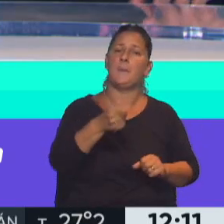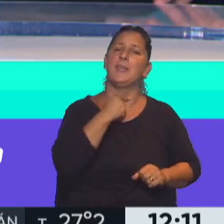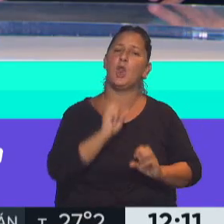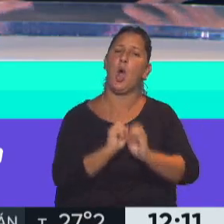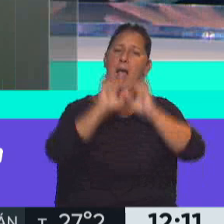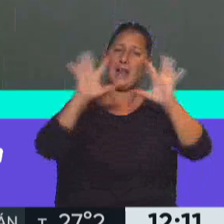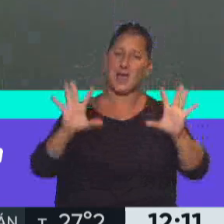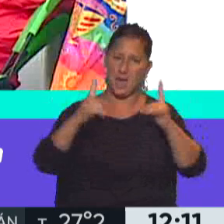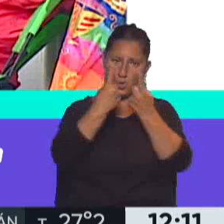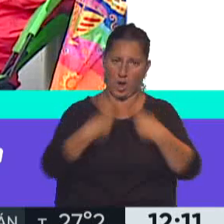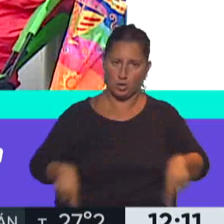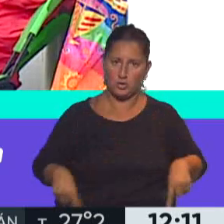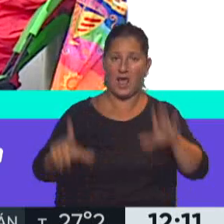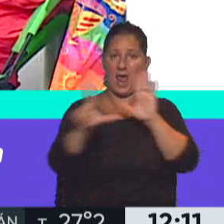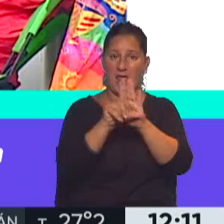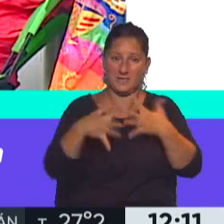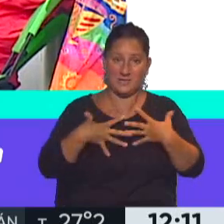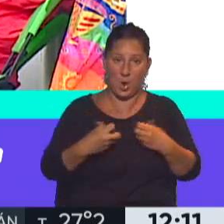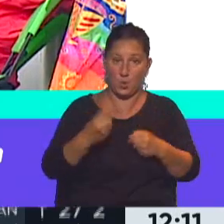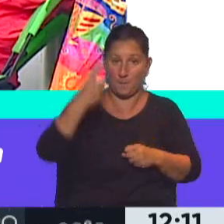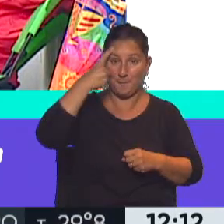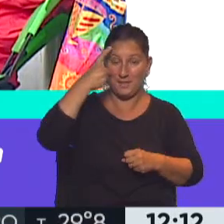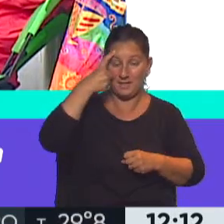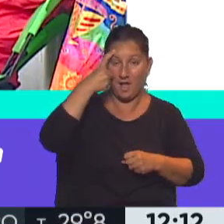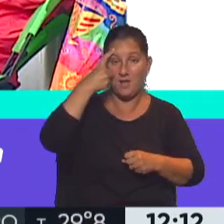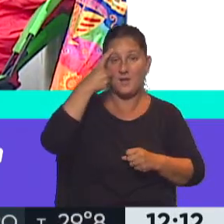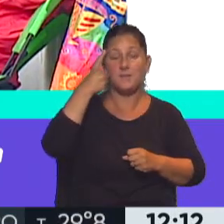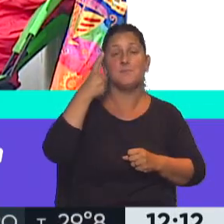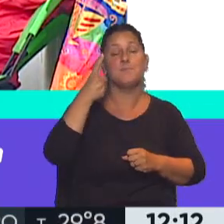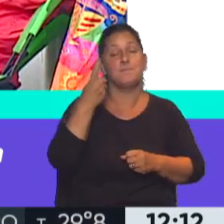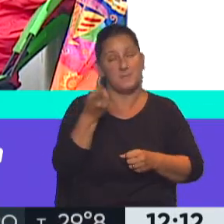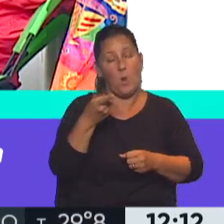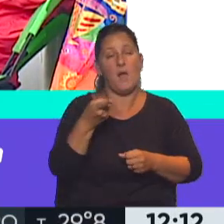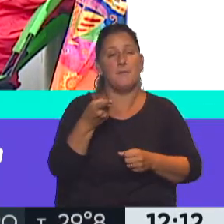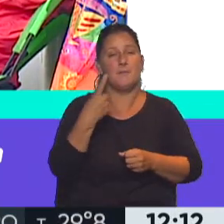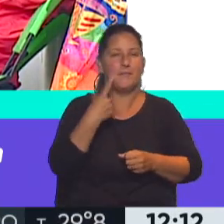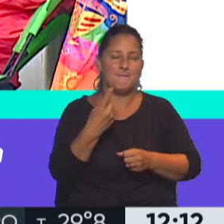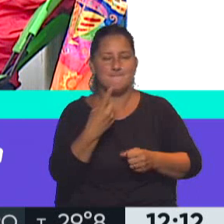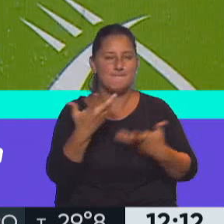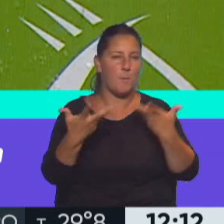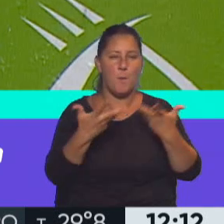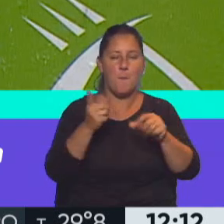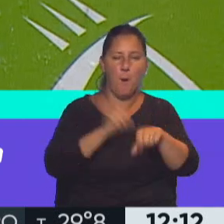que es la Ley de Salud Mental, que es algo que que genera muchas